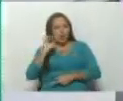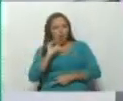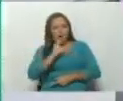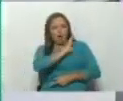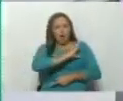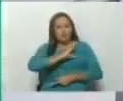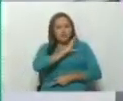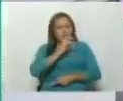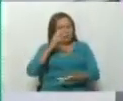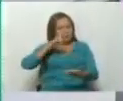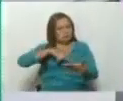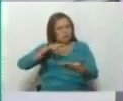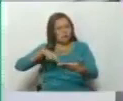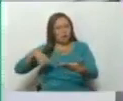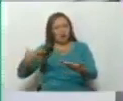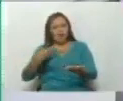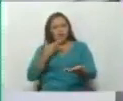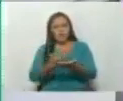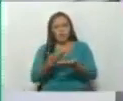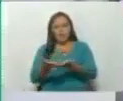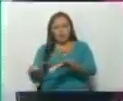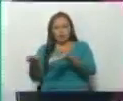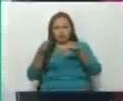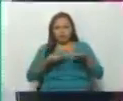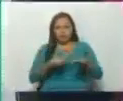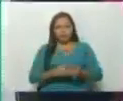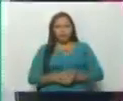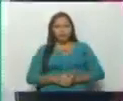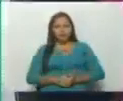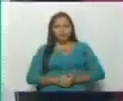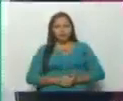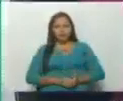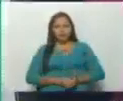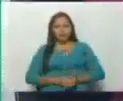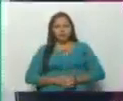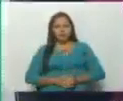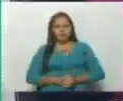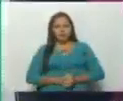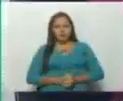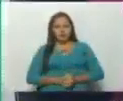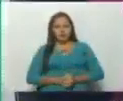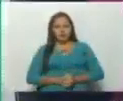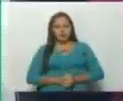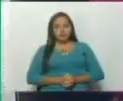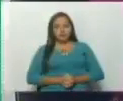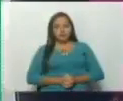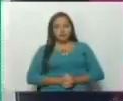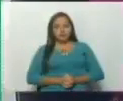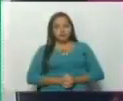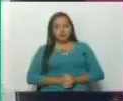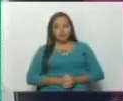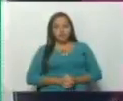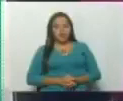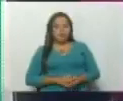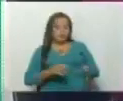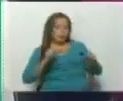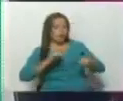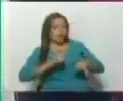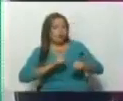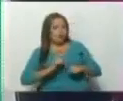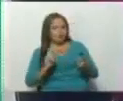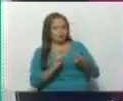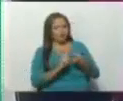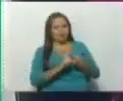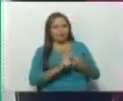las propuestas que recibieron? Sí, bueno, primero, al principio no había esa identidad con